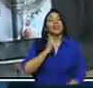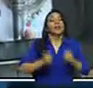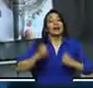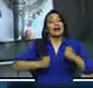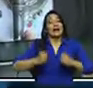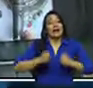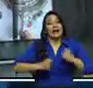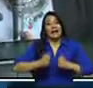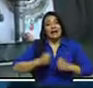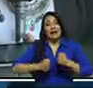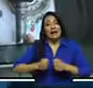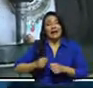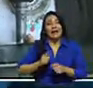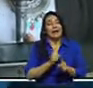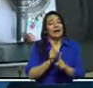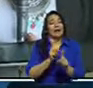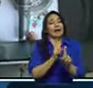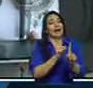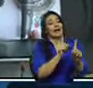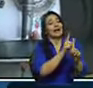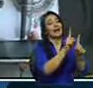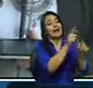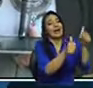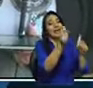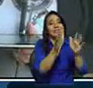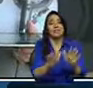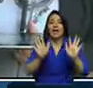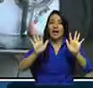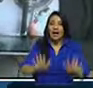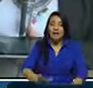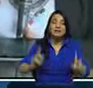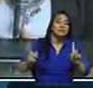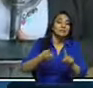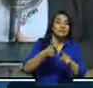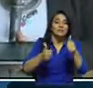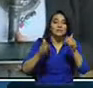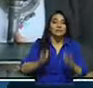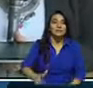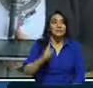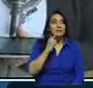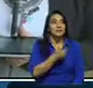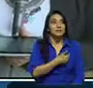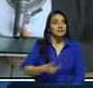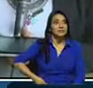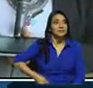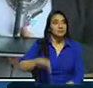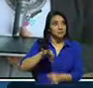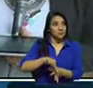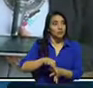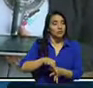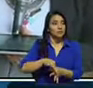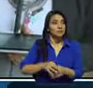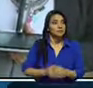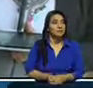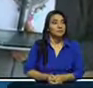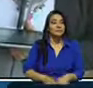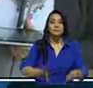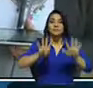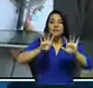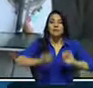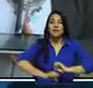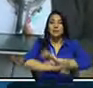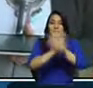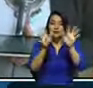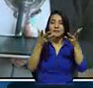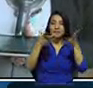estar corriendo atrás de los candidatos. Este es el primer candidato a la presidencia que ha votado en la mañana, cerca de las 9 de la mañana,